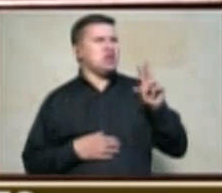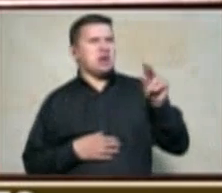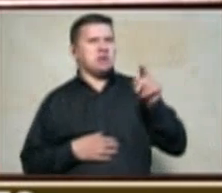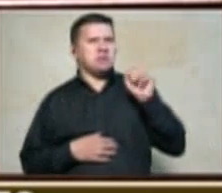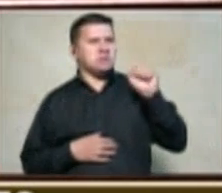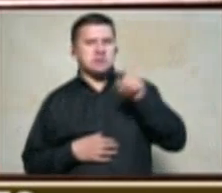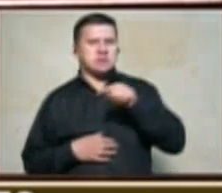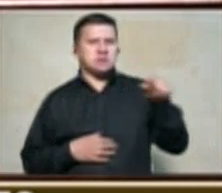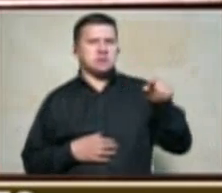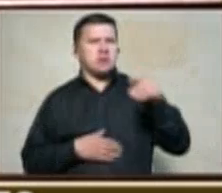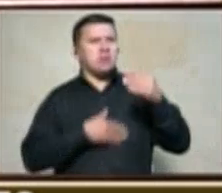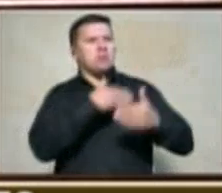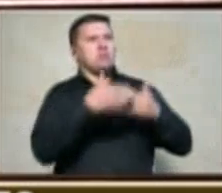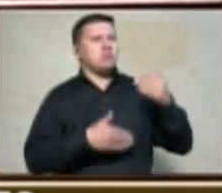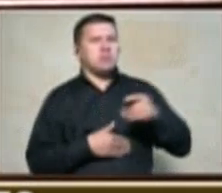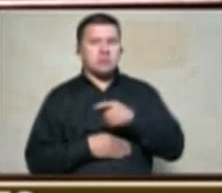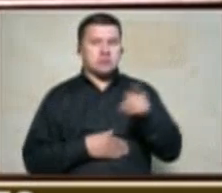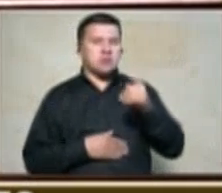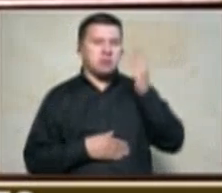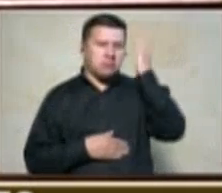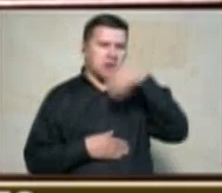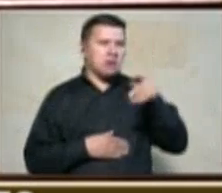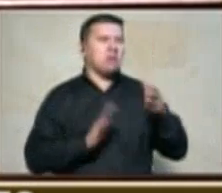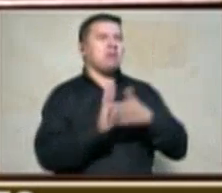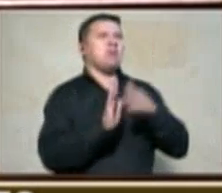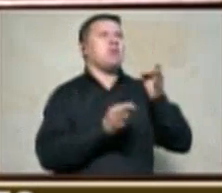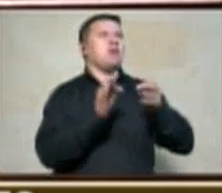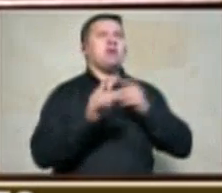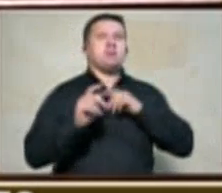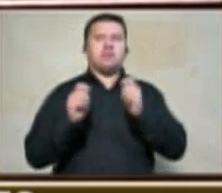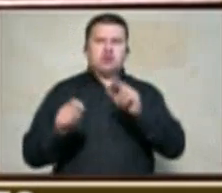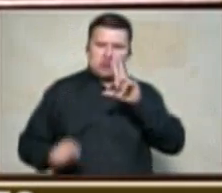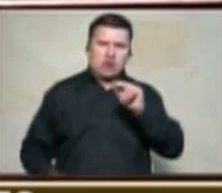opongan a los procesos de entrega material de predios.